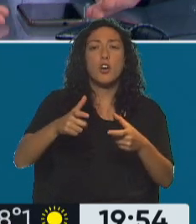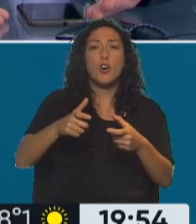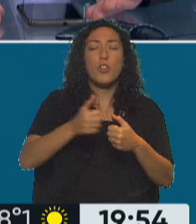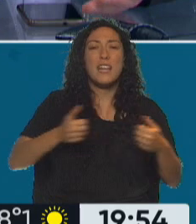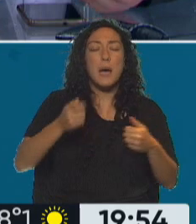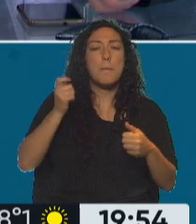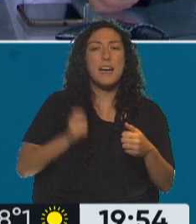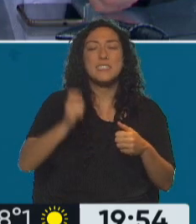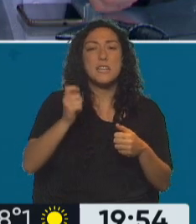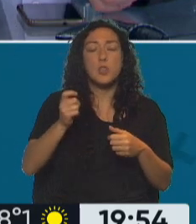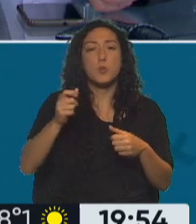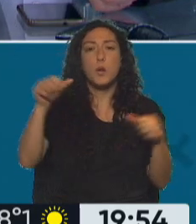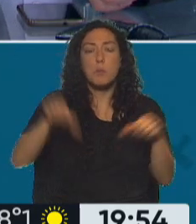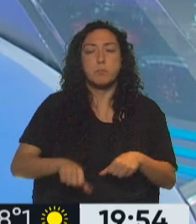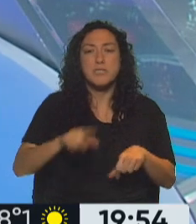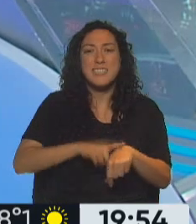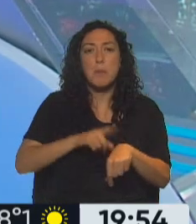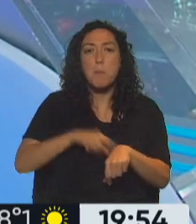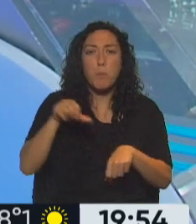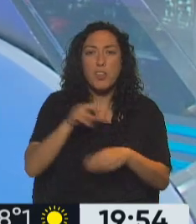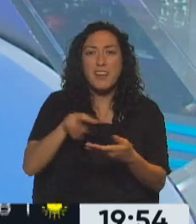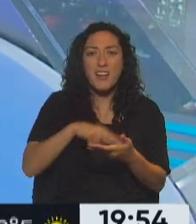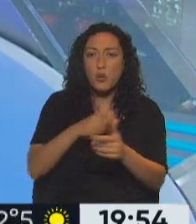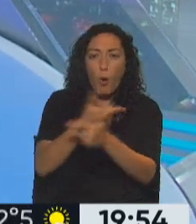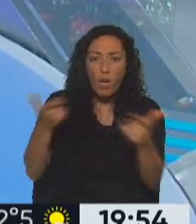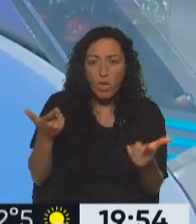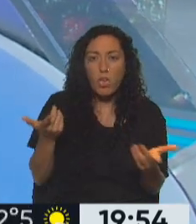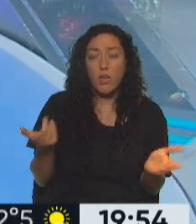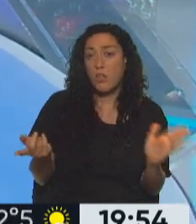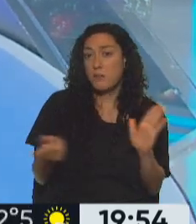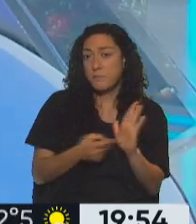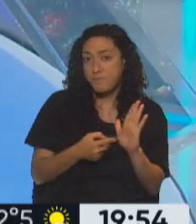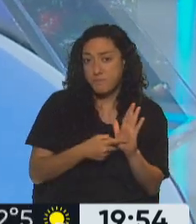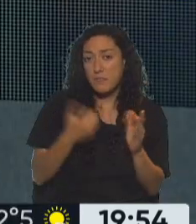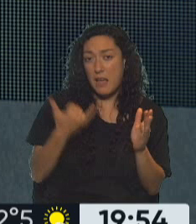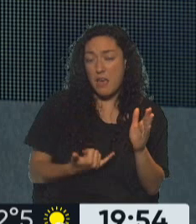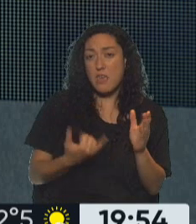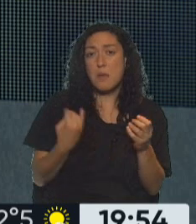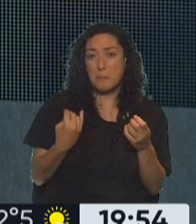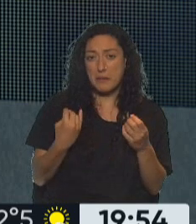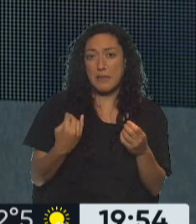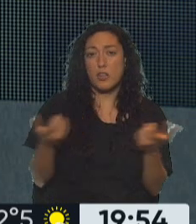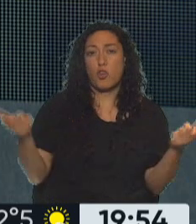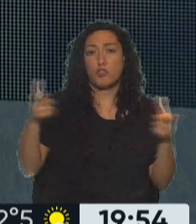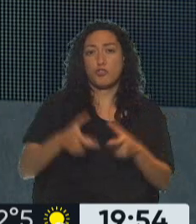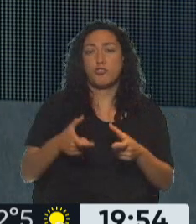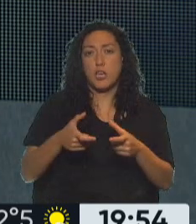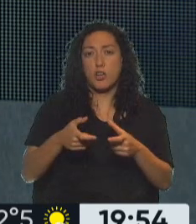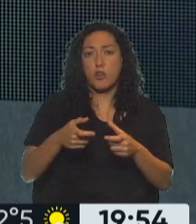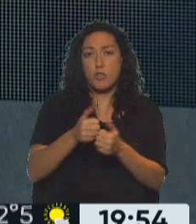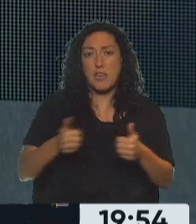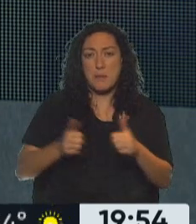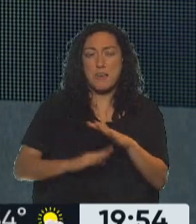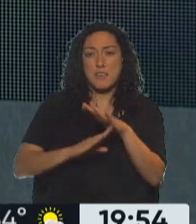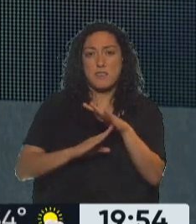material ni siquiera de leerlos. Recordemos que hay una ley justamente para discutir la composición del Consejo de la Magistratura que tiene media sanción y que